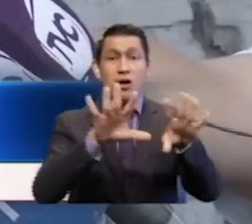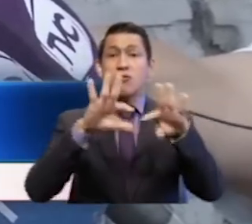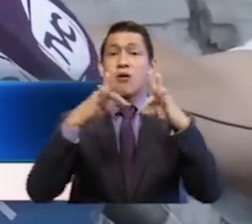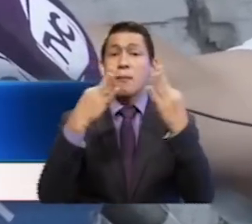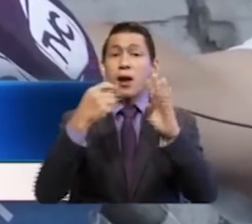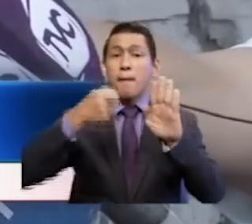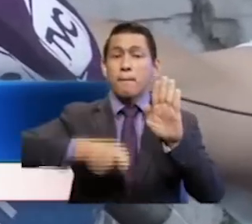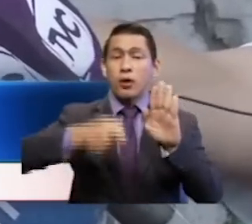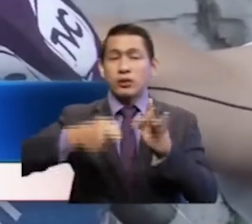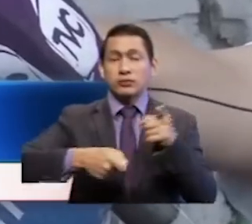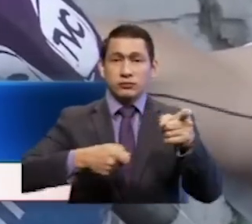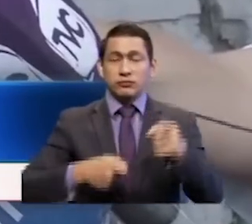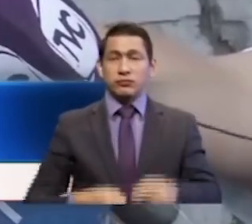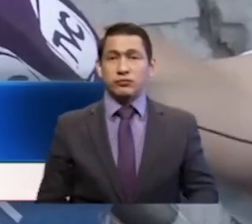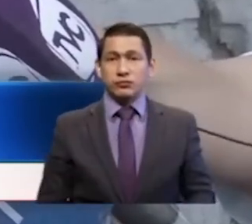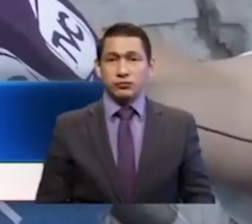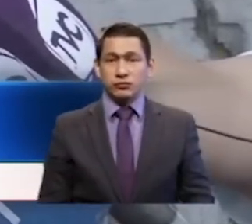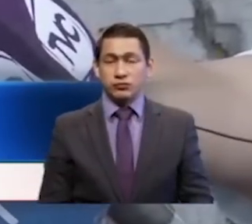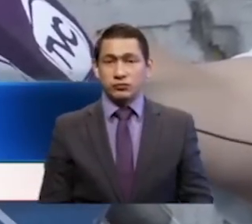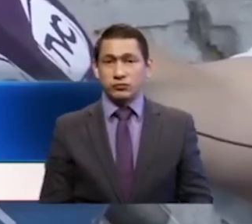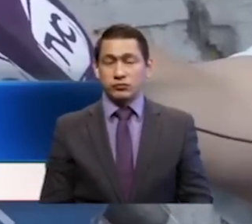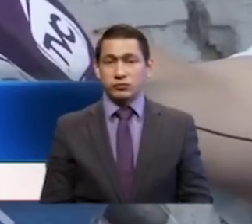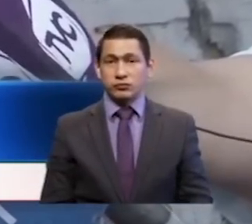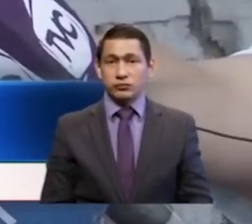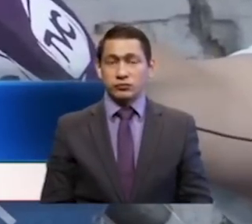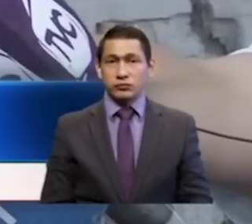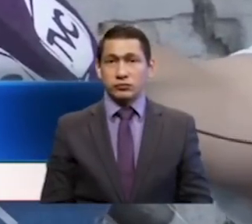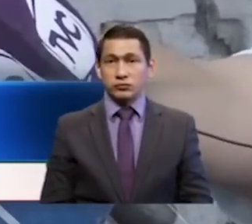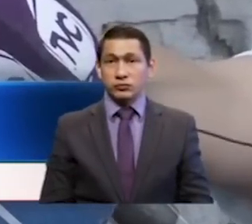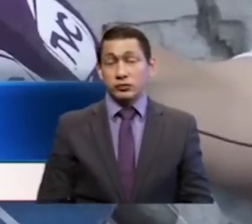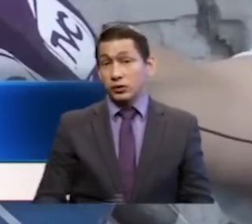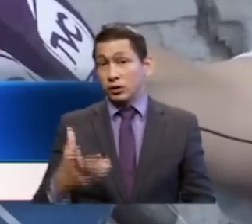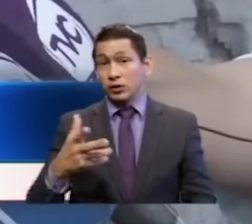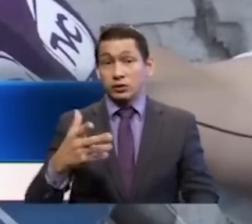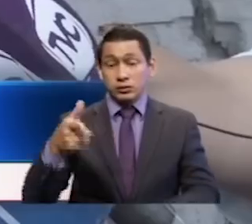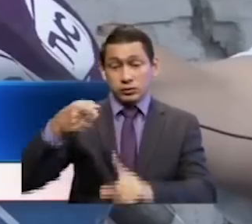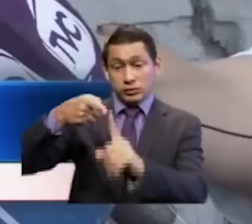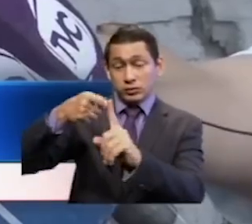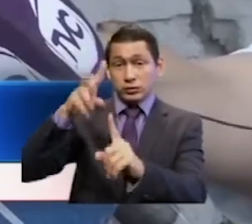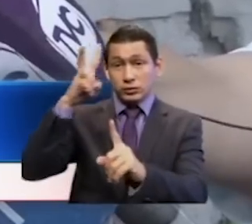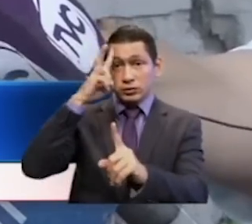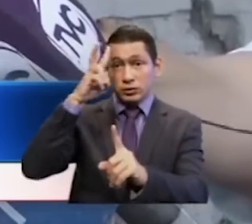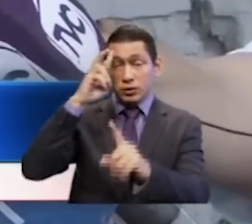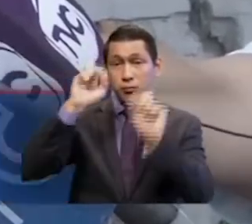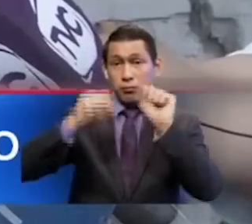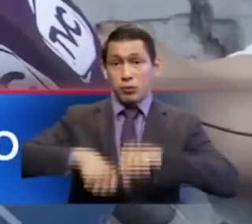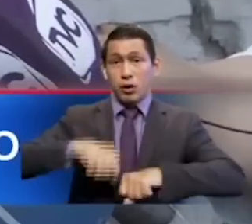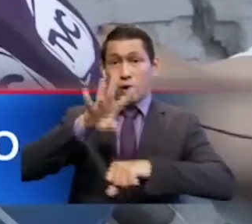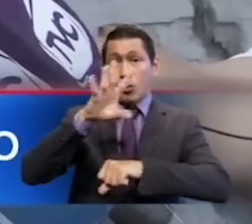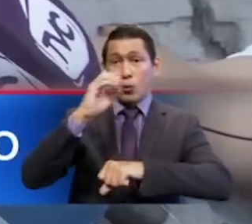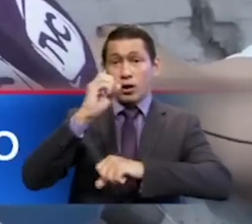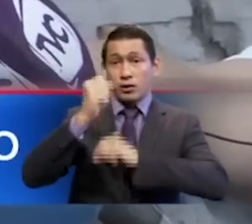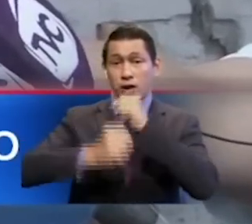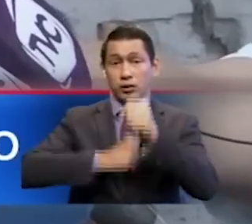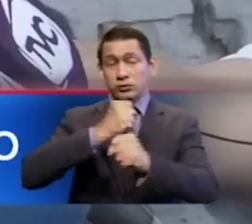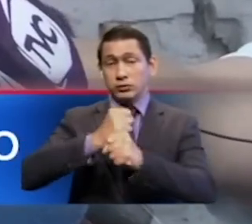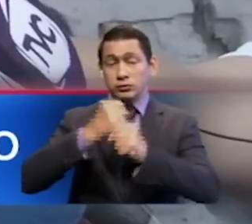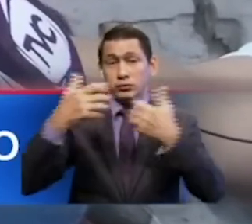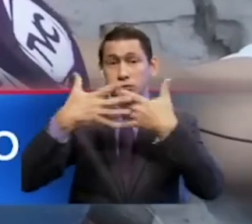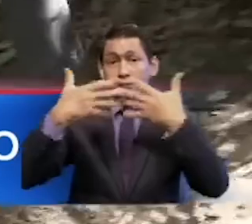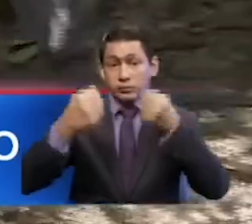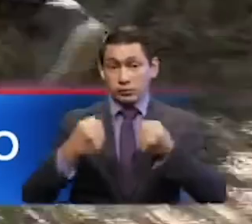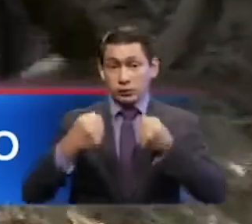¿sí? Para que se le pueda o se pueda llegar posiblemente hasta una pena de 40 años, que es lo máximo que da nuestro